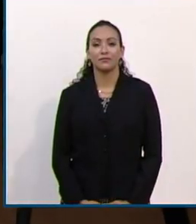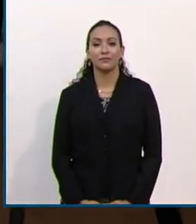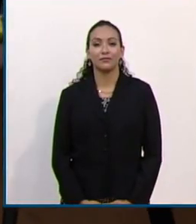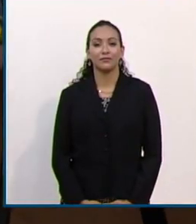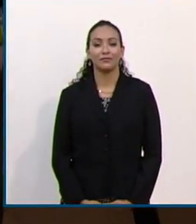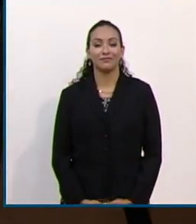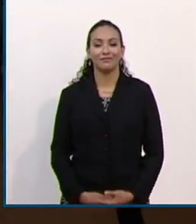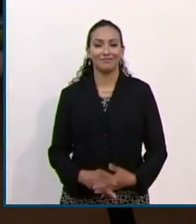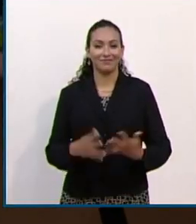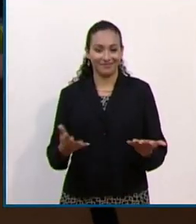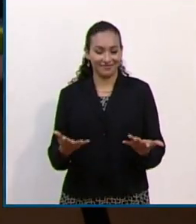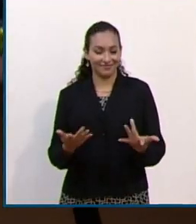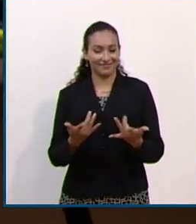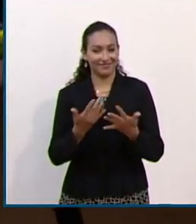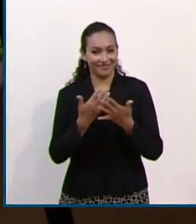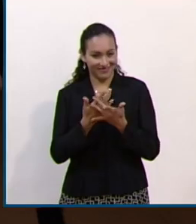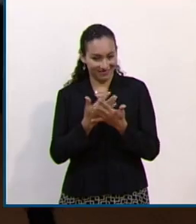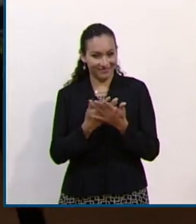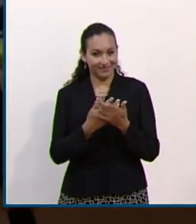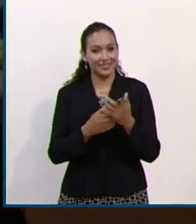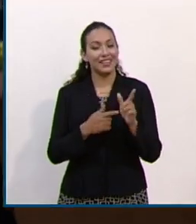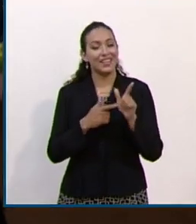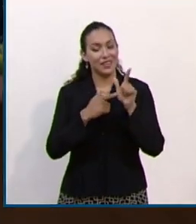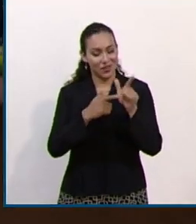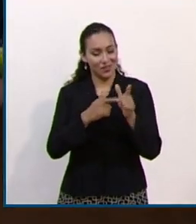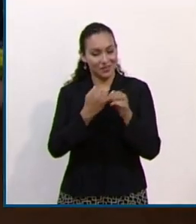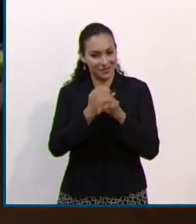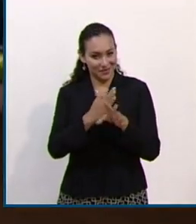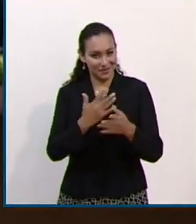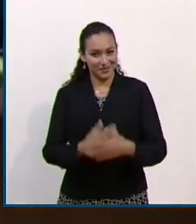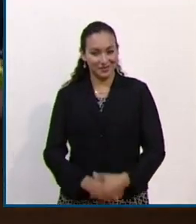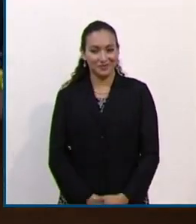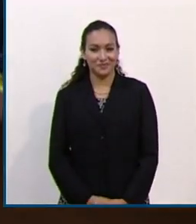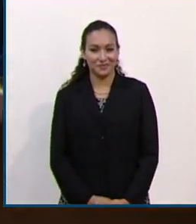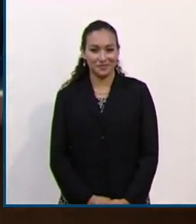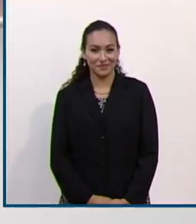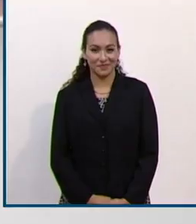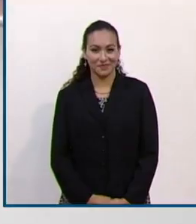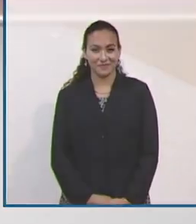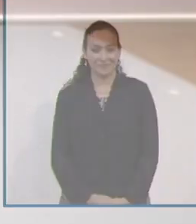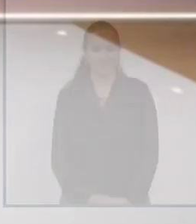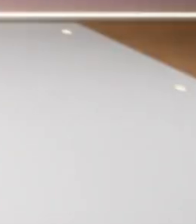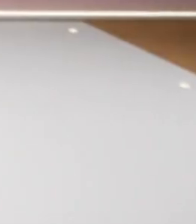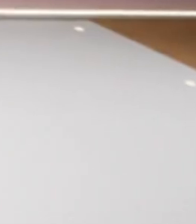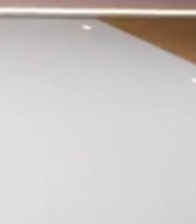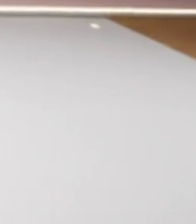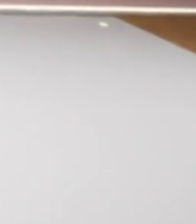Es momento de una nueva pausa y continuamos con más información.